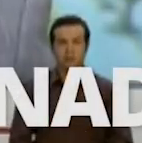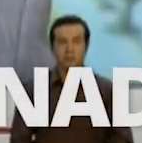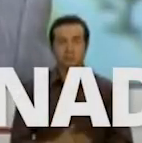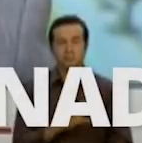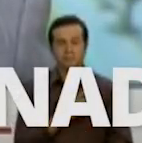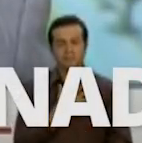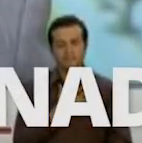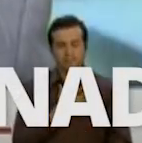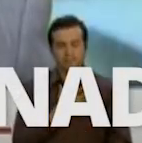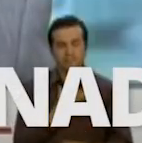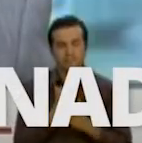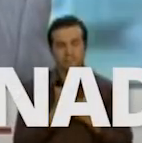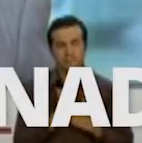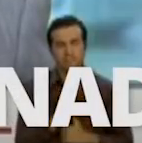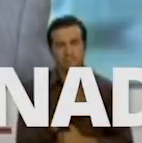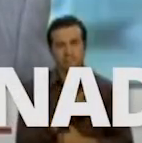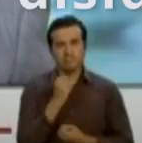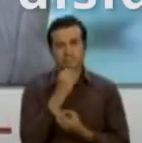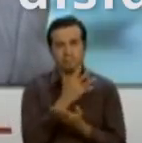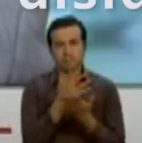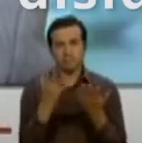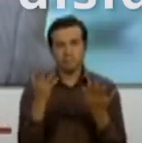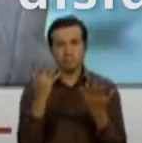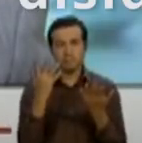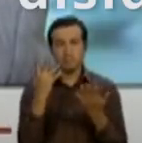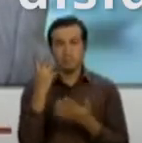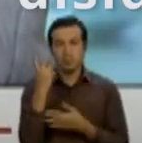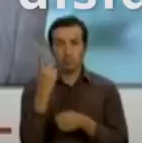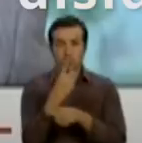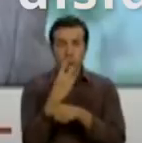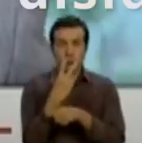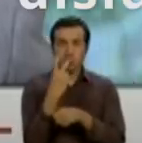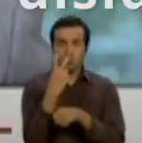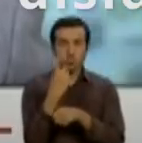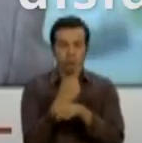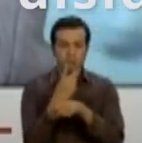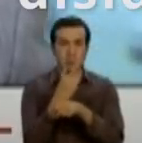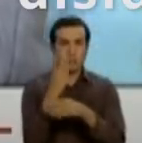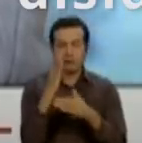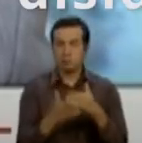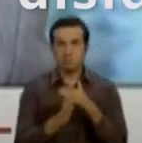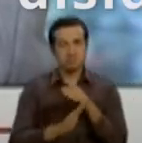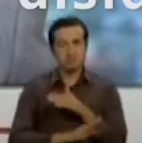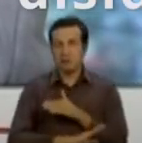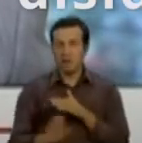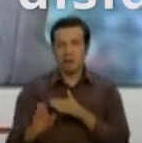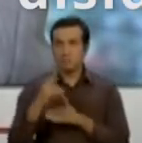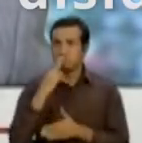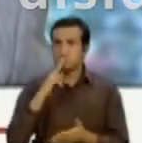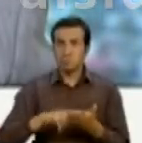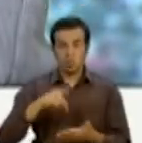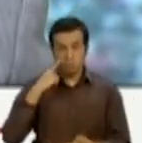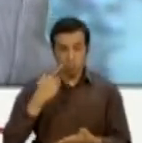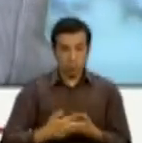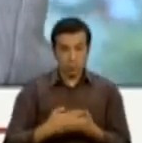Con profundo pesar, lamento informar que se han cumplido las 12 horas de plazo establecido. No hemos recibido pruebas